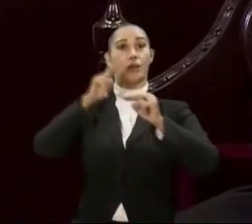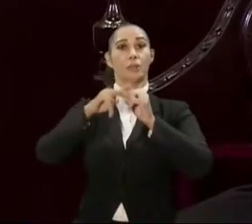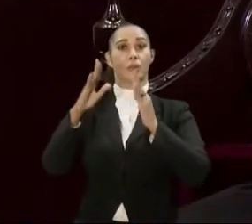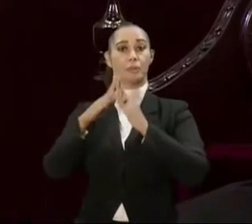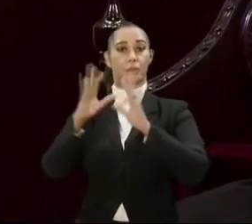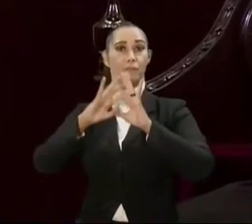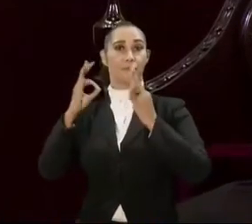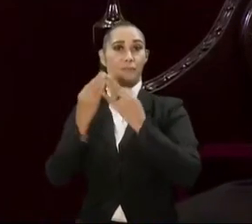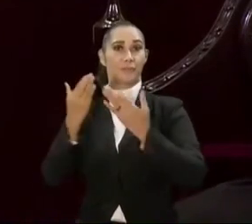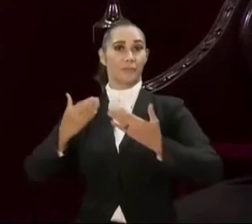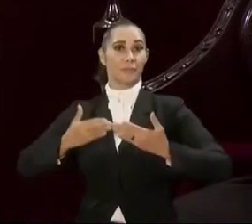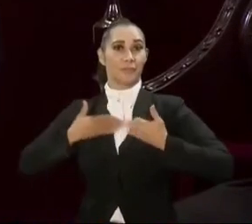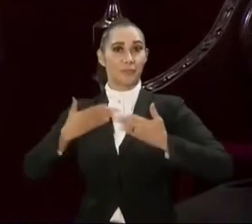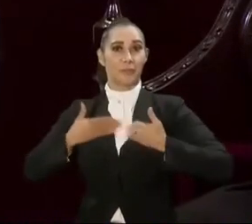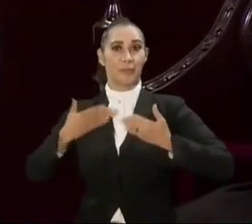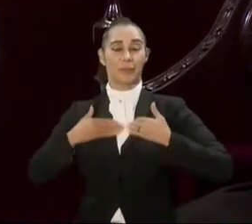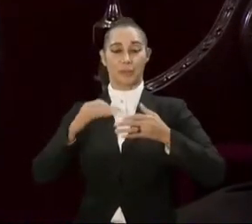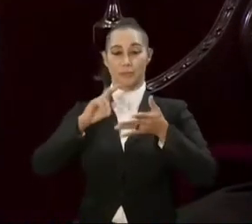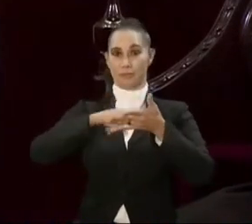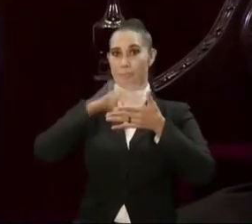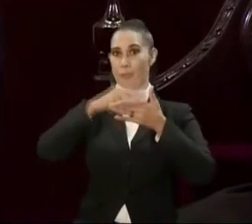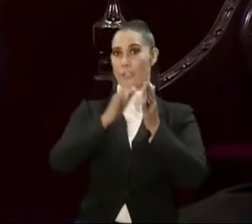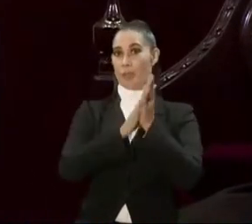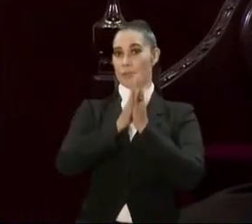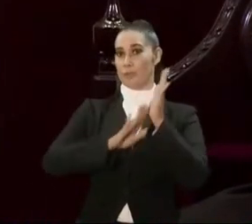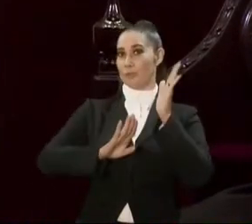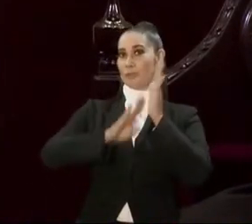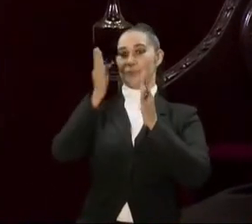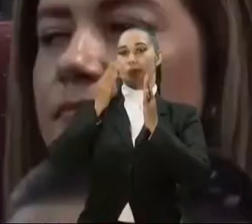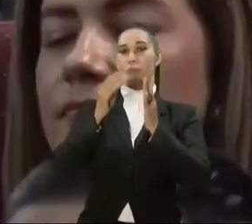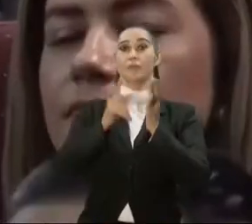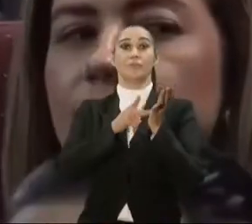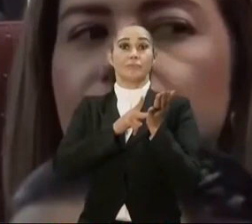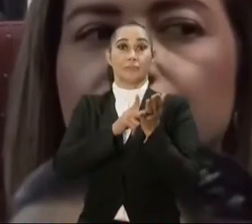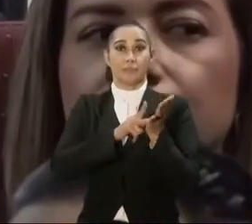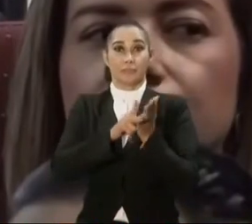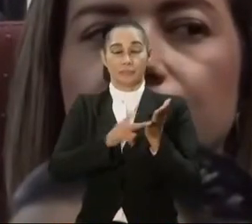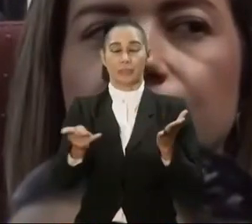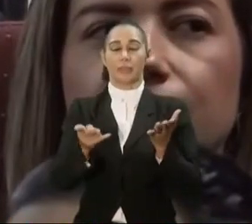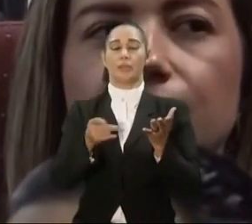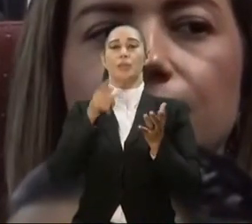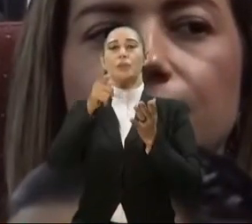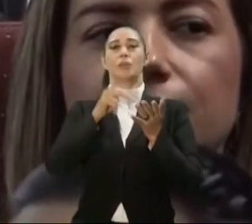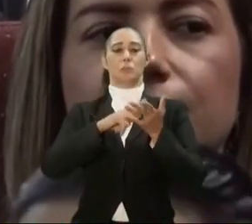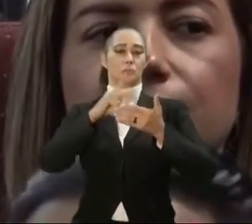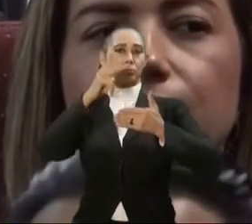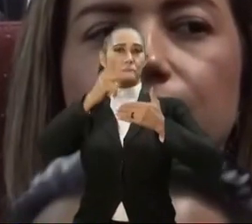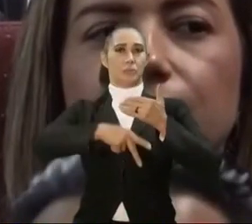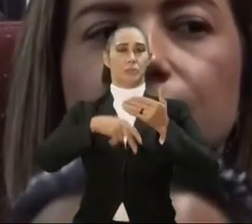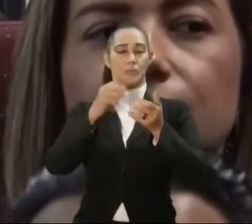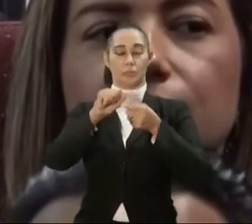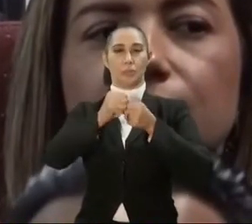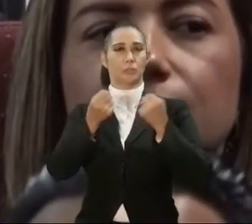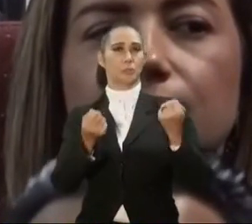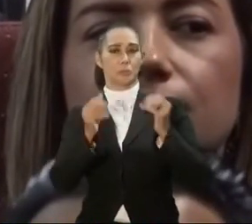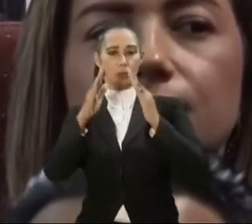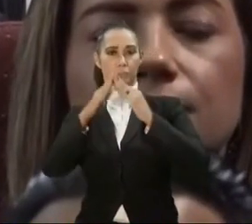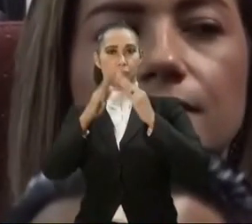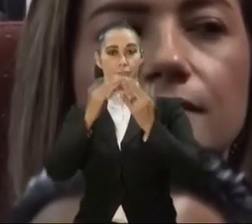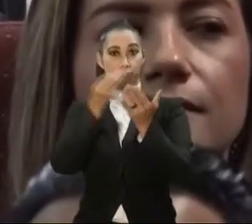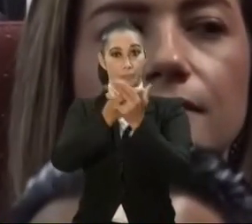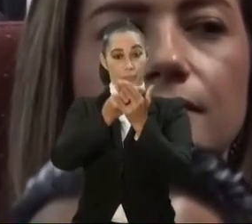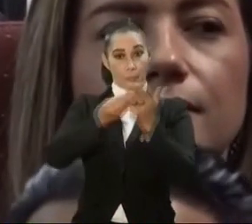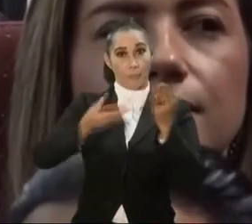de Vivienda Familia Feliz es un plan innovador que ya es una realidad y un ícono en lo que respecta a los proyectos de soluciones habitacionales